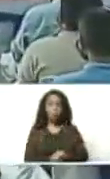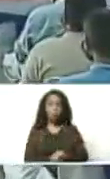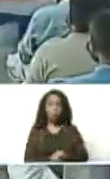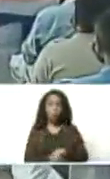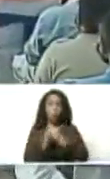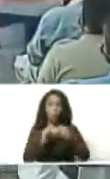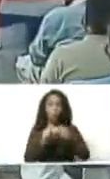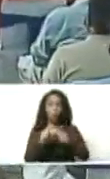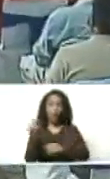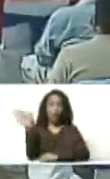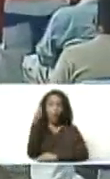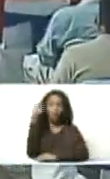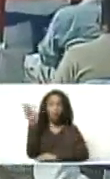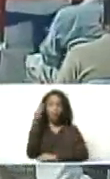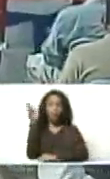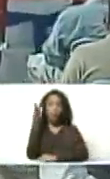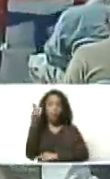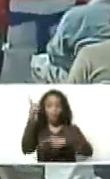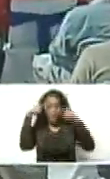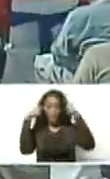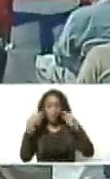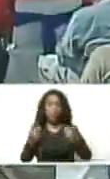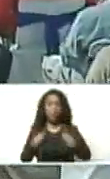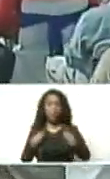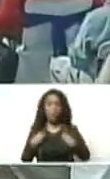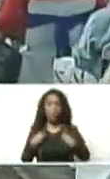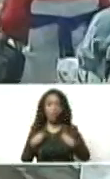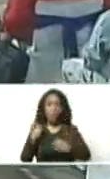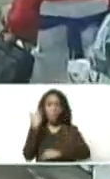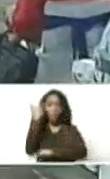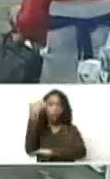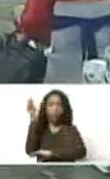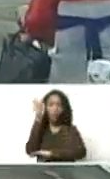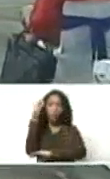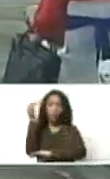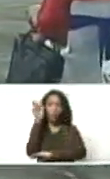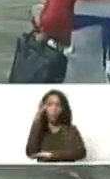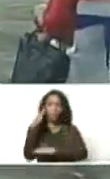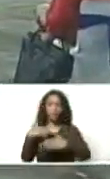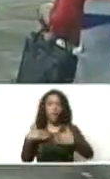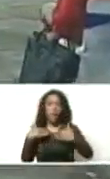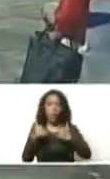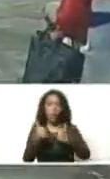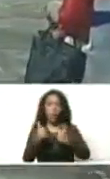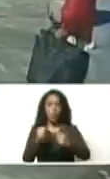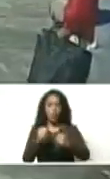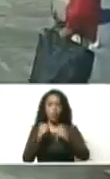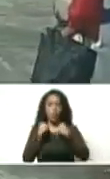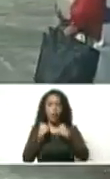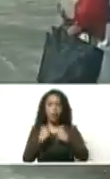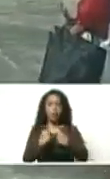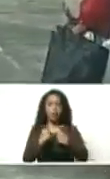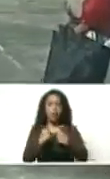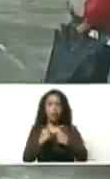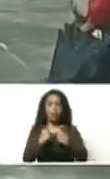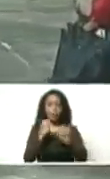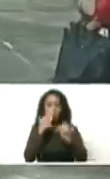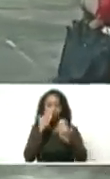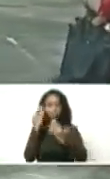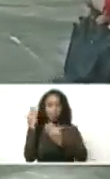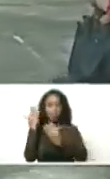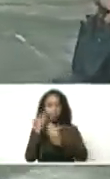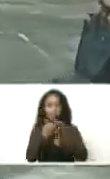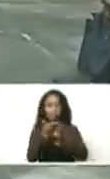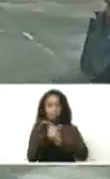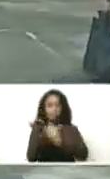Seguimos con la bandera de Chávez, pero viva, ondeante, saludable, fuerte. Fíjense ustedes.